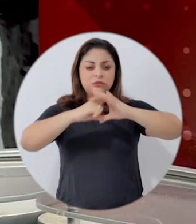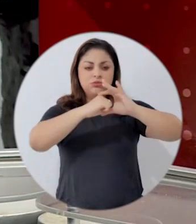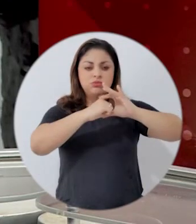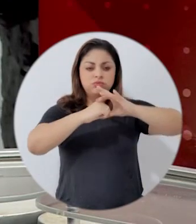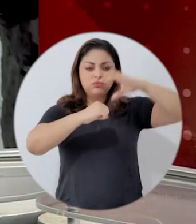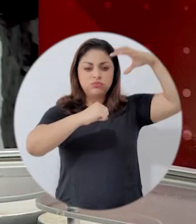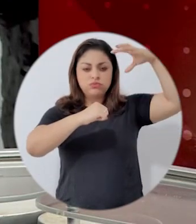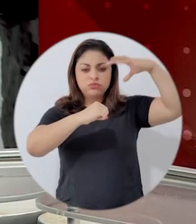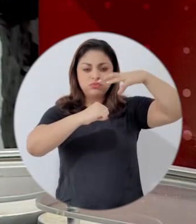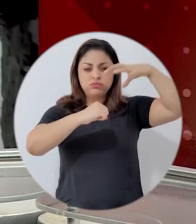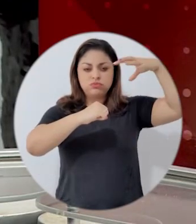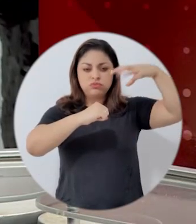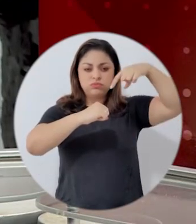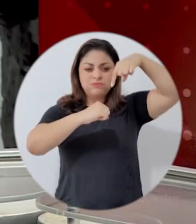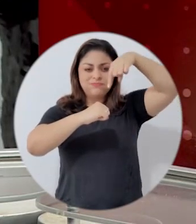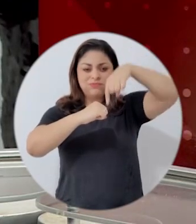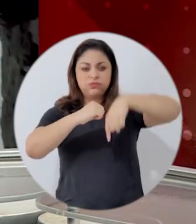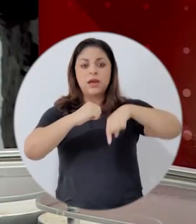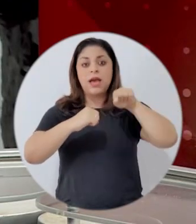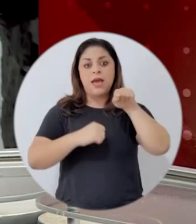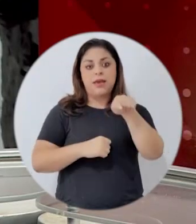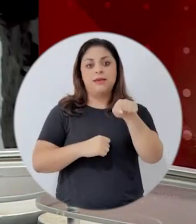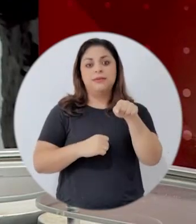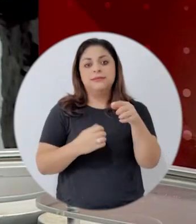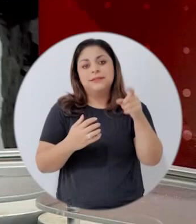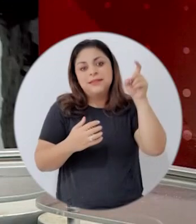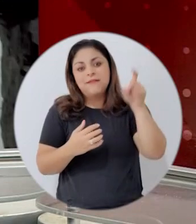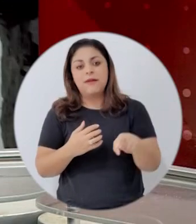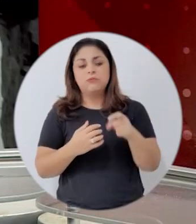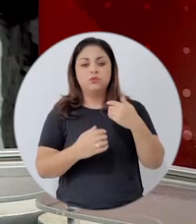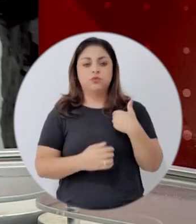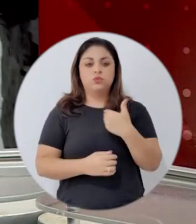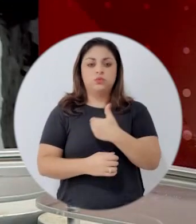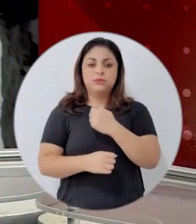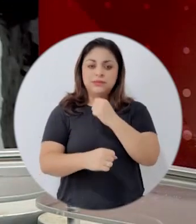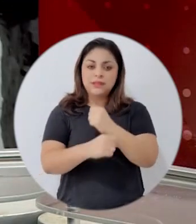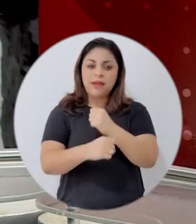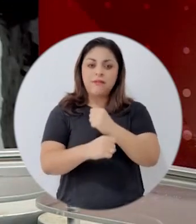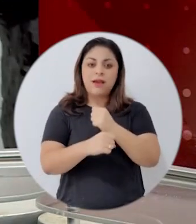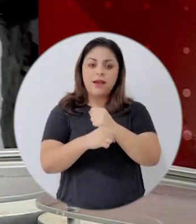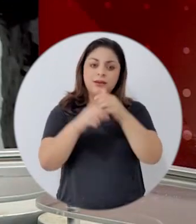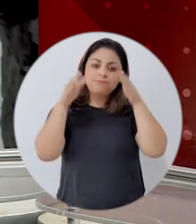frecuente y ojalá se convierta como en algo en lo que trabajemos todos los días todas las personas.